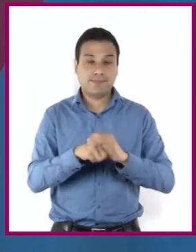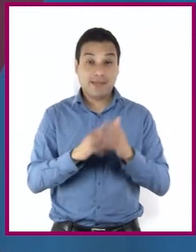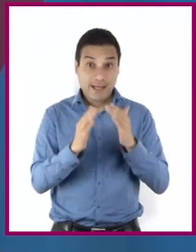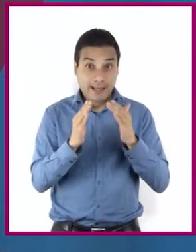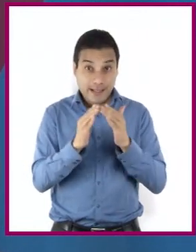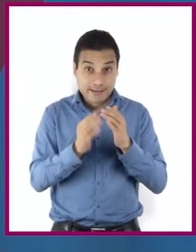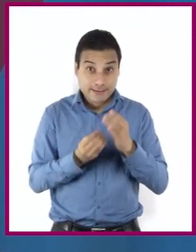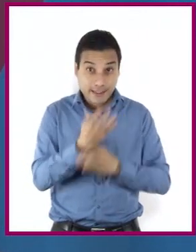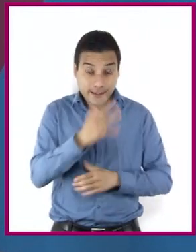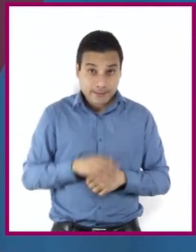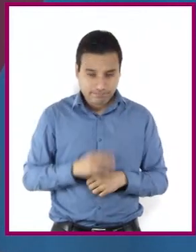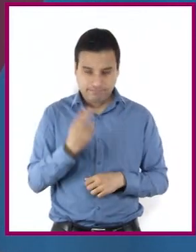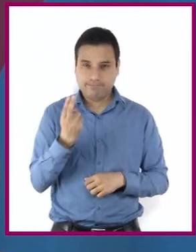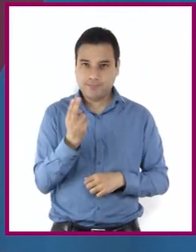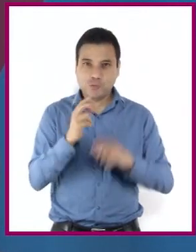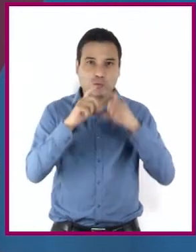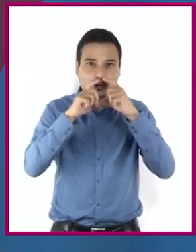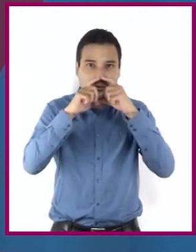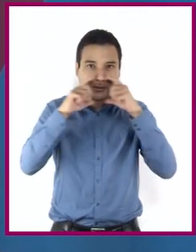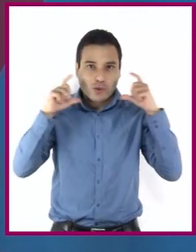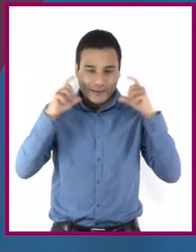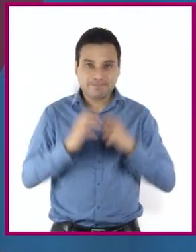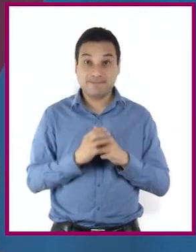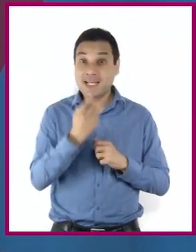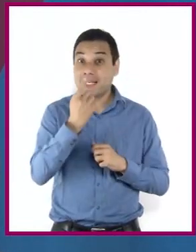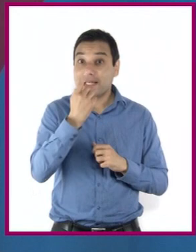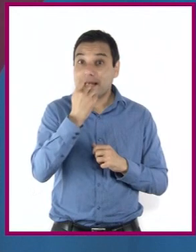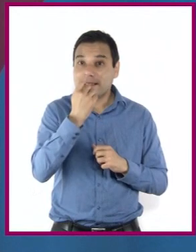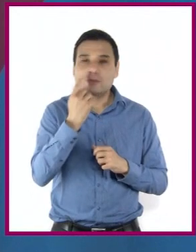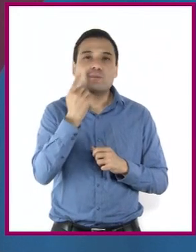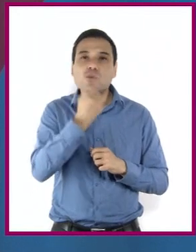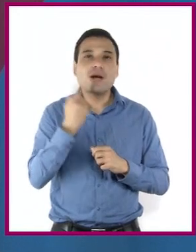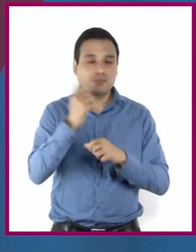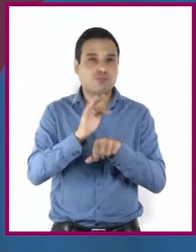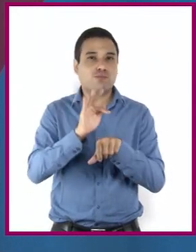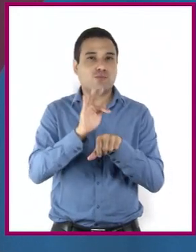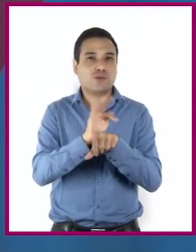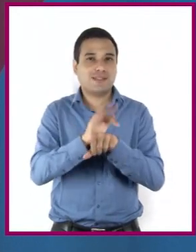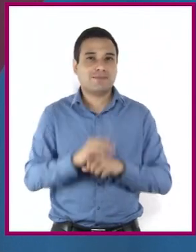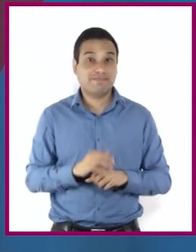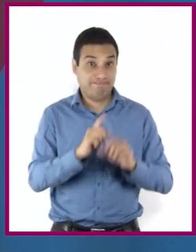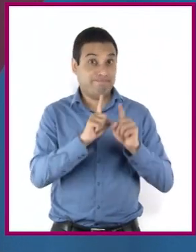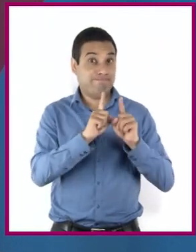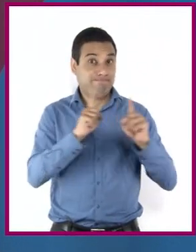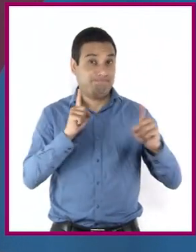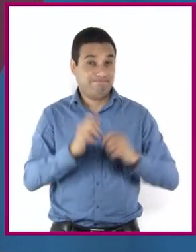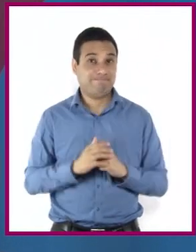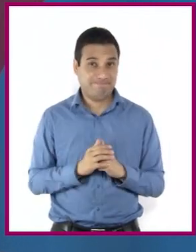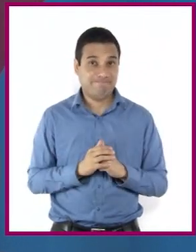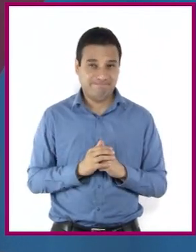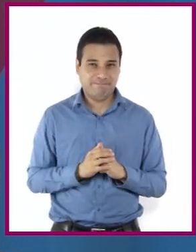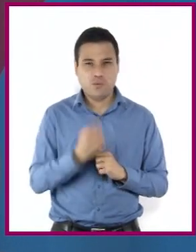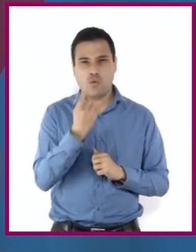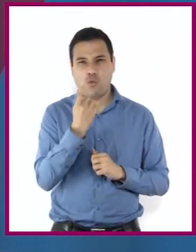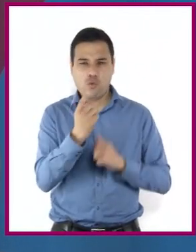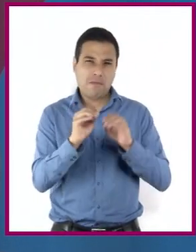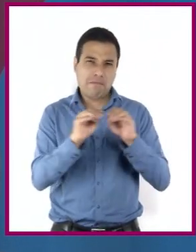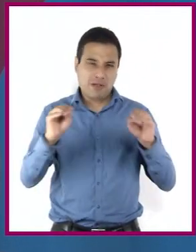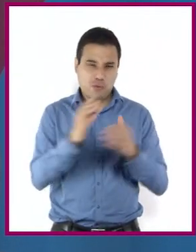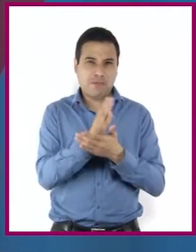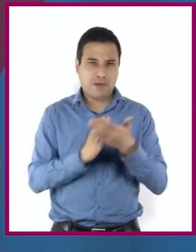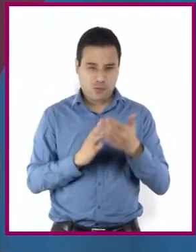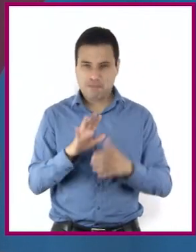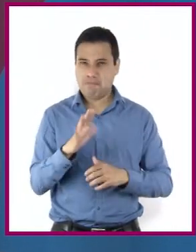casa, usar correctamente el cubrebocas protegiendo nariz y boca y mantener la sana distancia, alejados 1,5 metros de